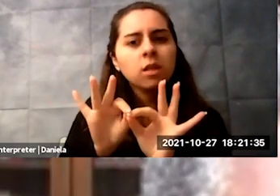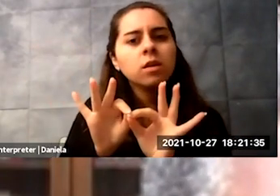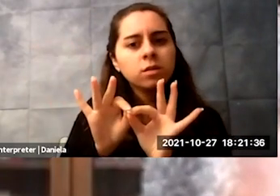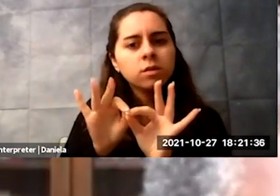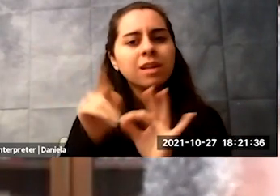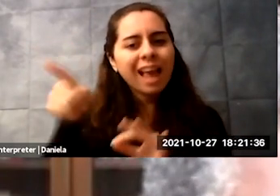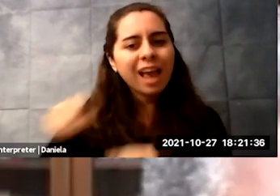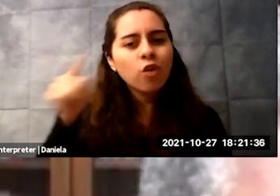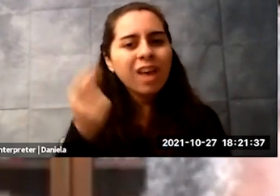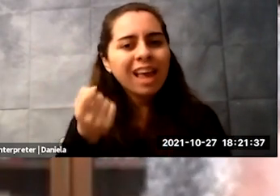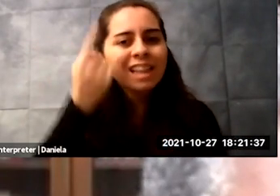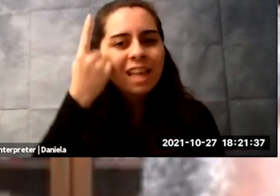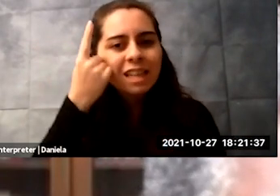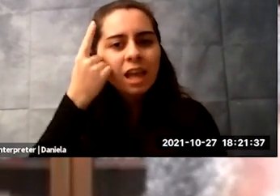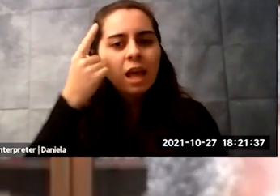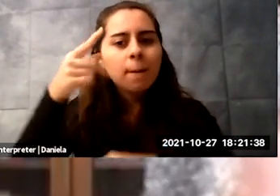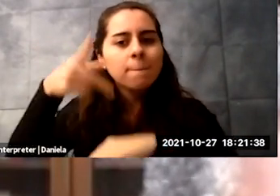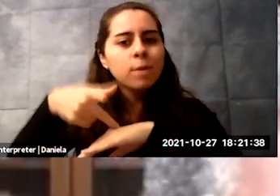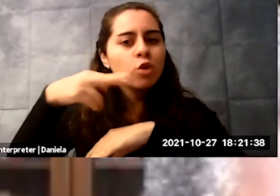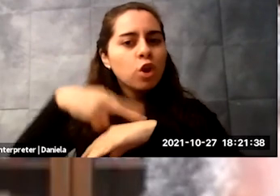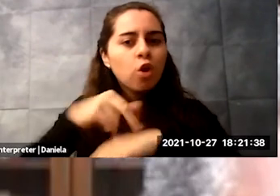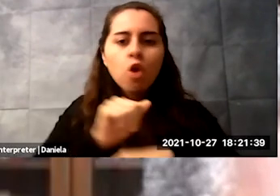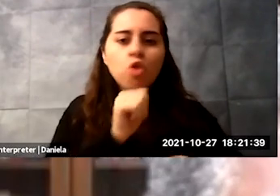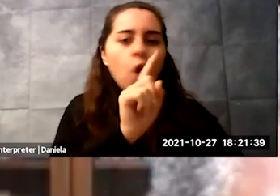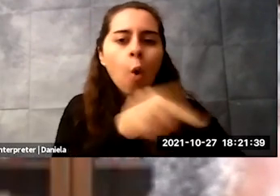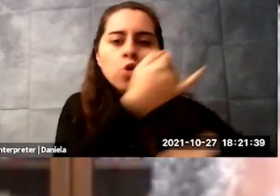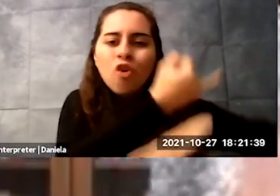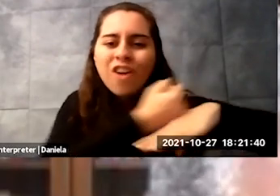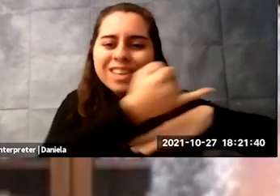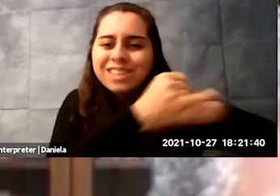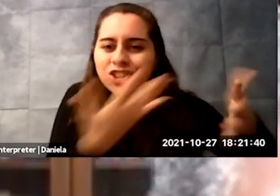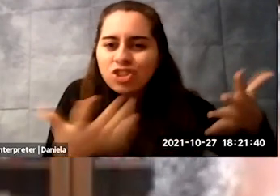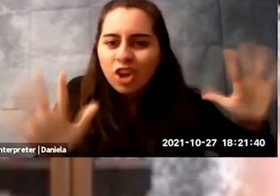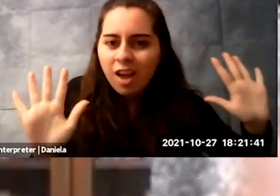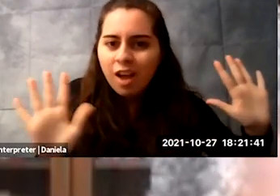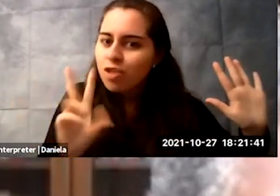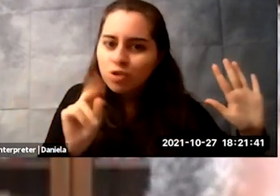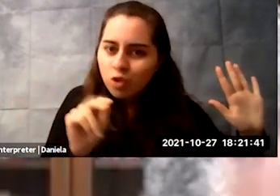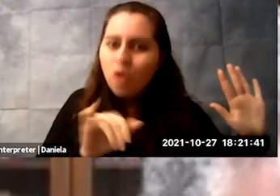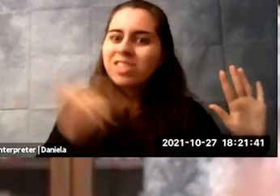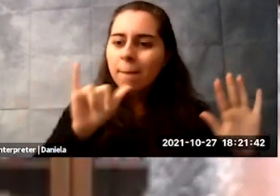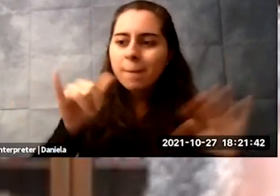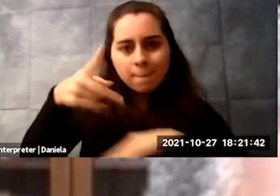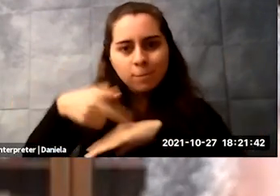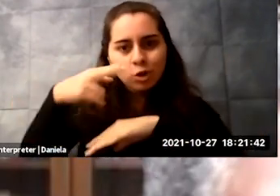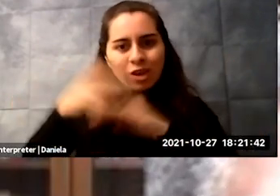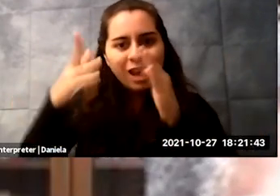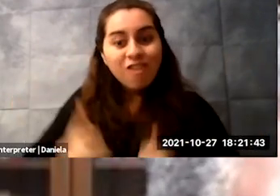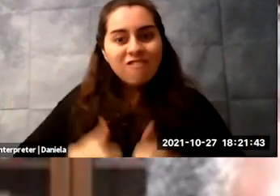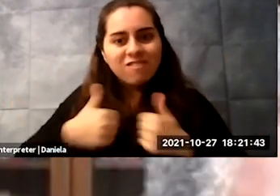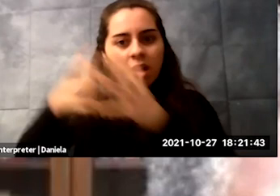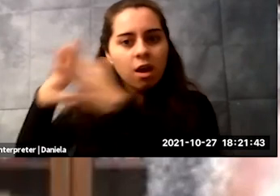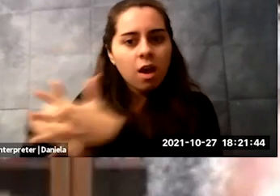Puerto Rico no era solamente las islas de Puerto Rico, que tenía que ver con esa noción de la inclusión de la diáspora en nuestra identidad, pero